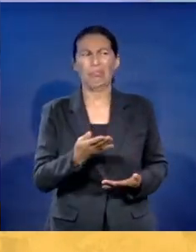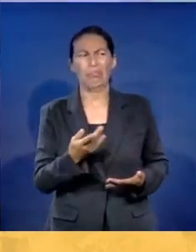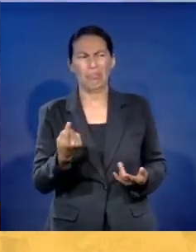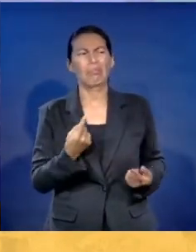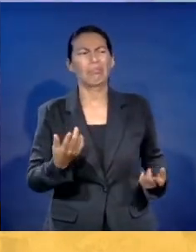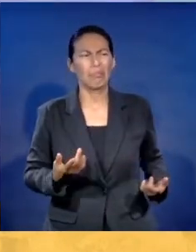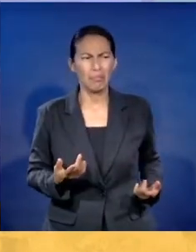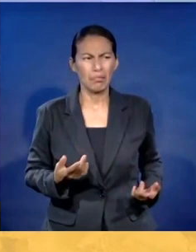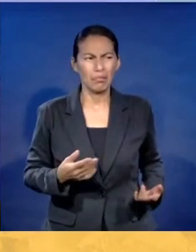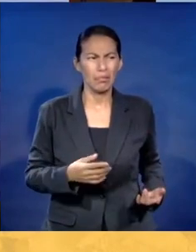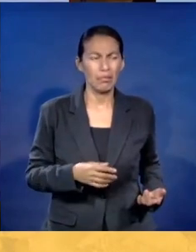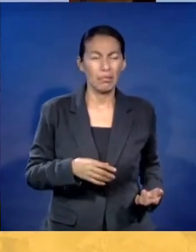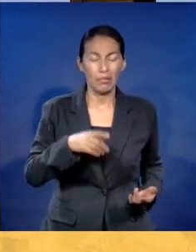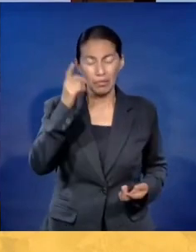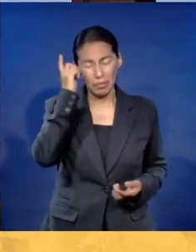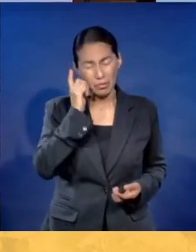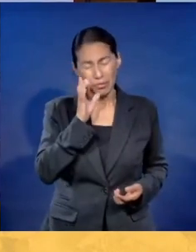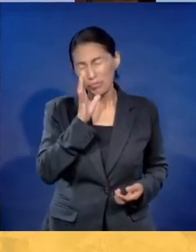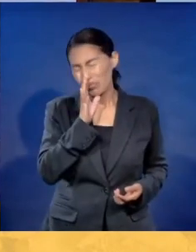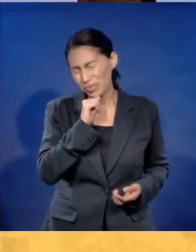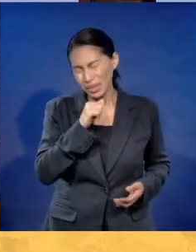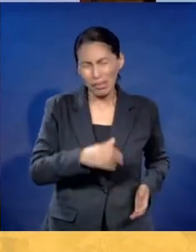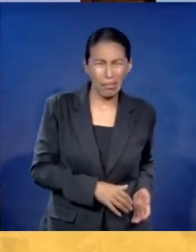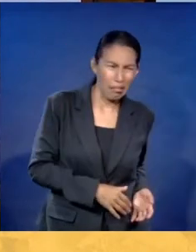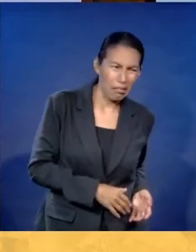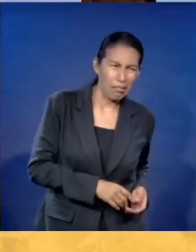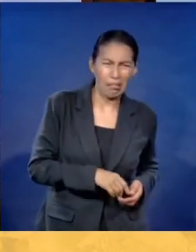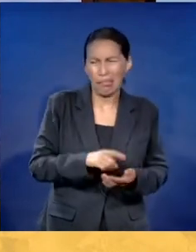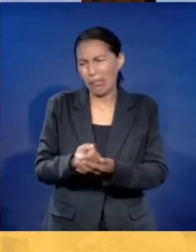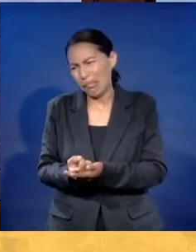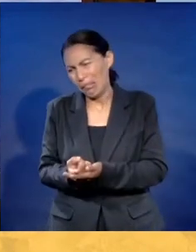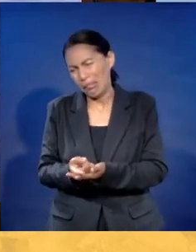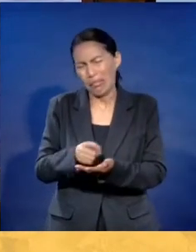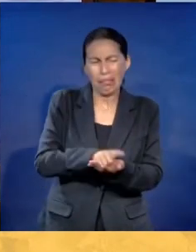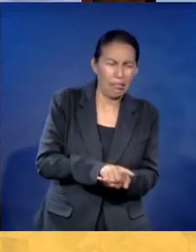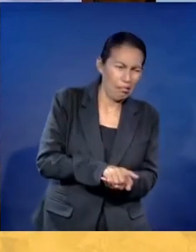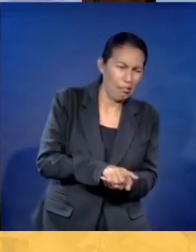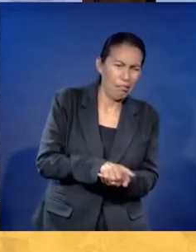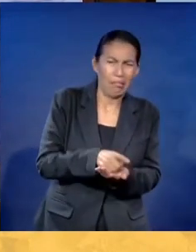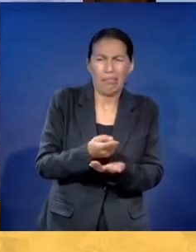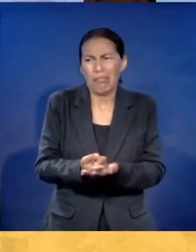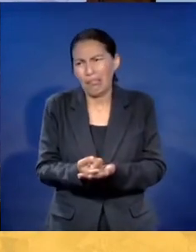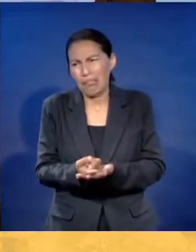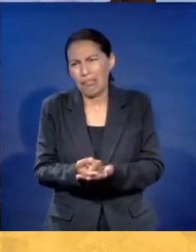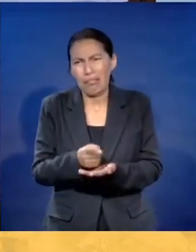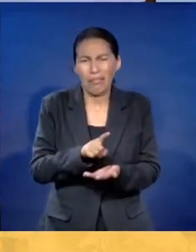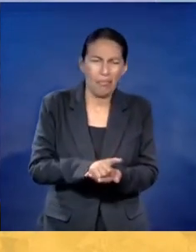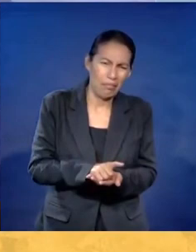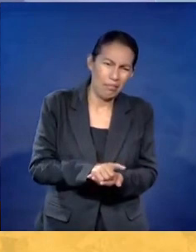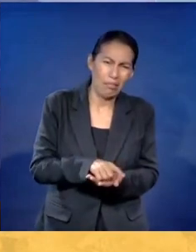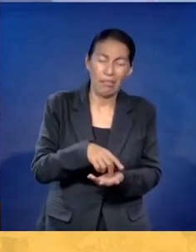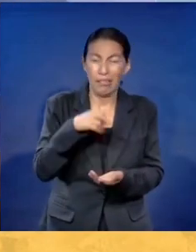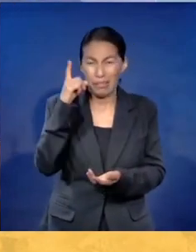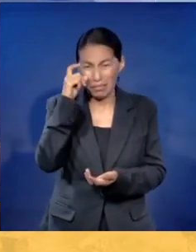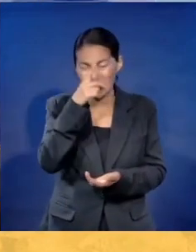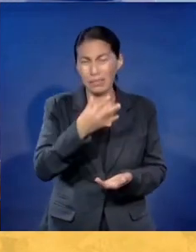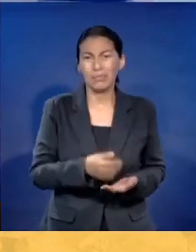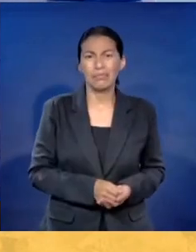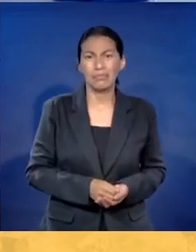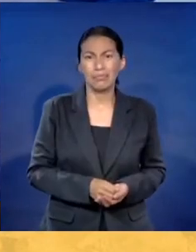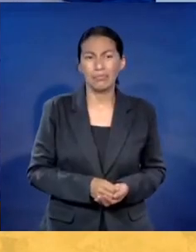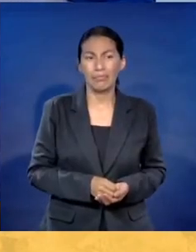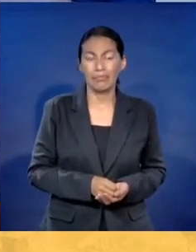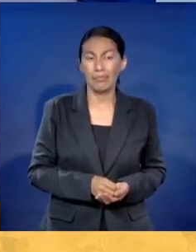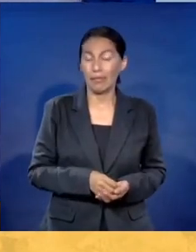y no podía dormir y se movía y Hazte para allá Qué pasó en lugar de comida de tres tiempos ella me decía en tres tiempos